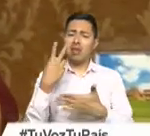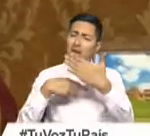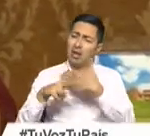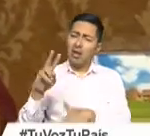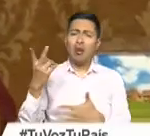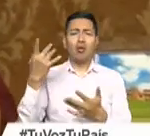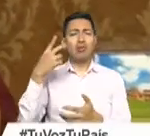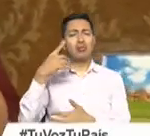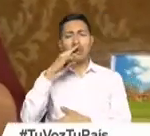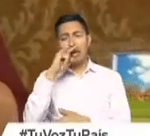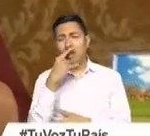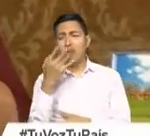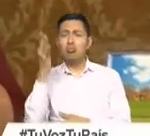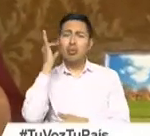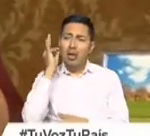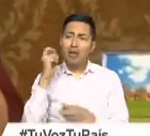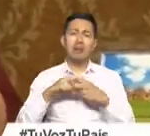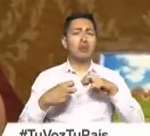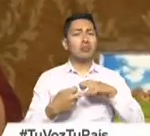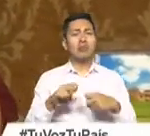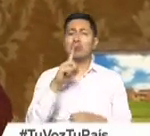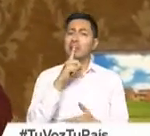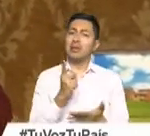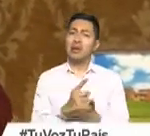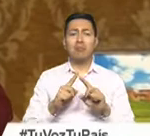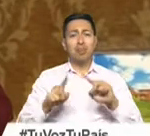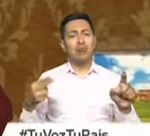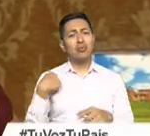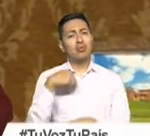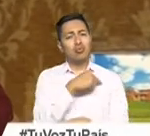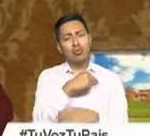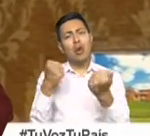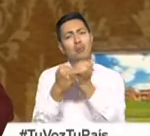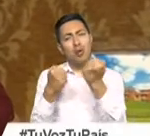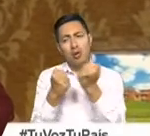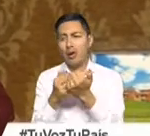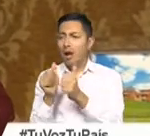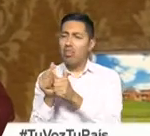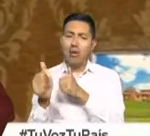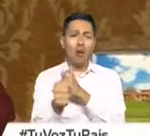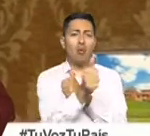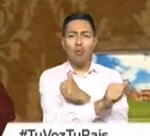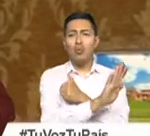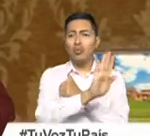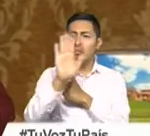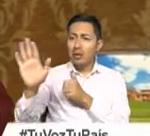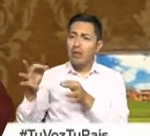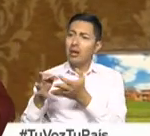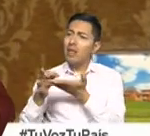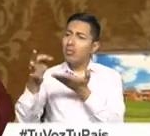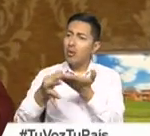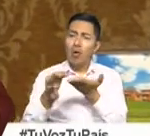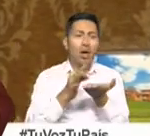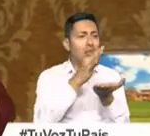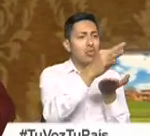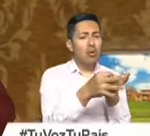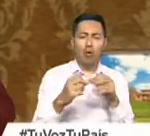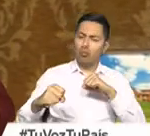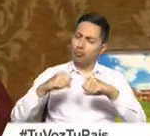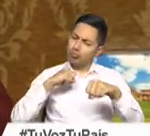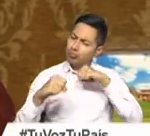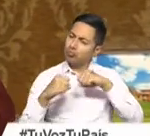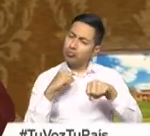las mujeres, pero para eso estamos, para apoyarnos. Yo sé que cada una de ustedes en su cantón lo está haciendo, pero ahora a nivel